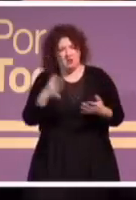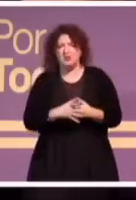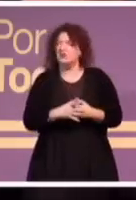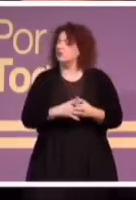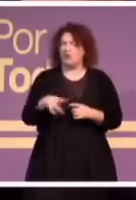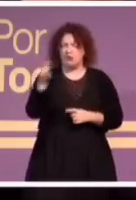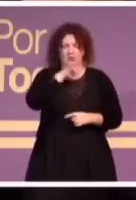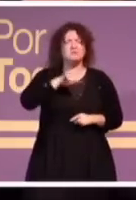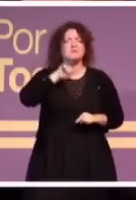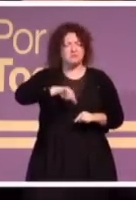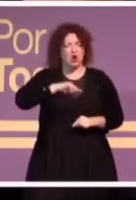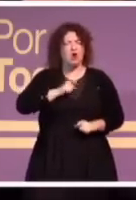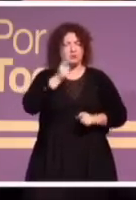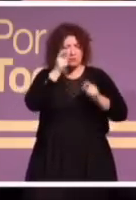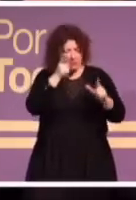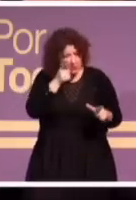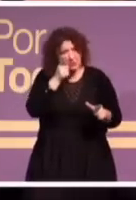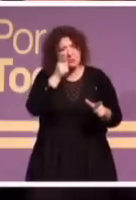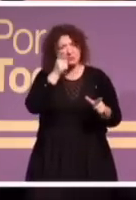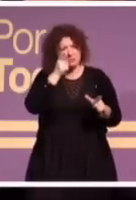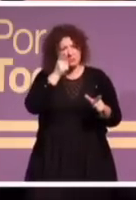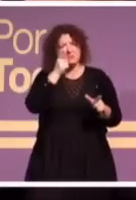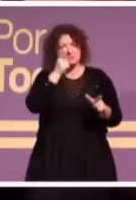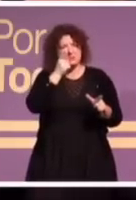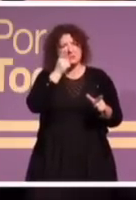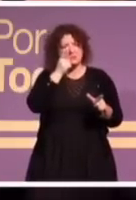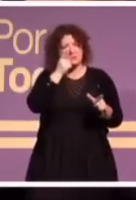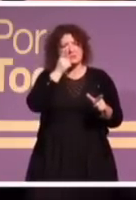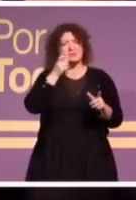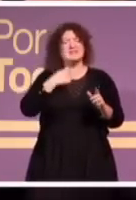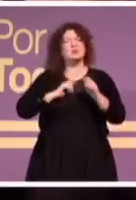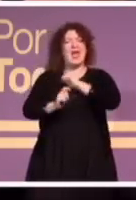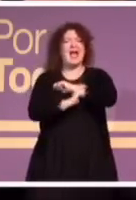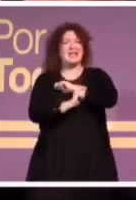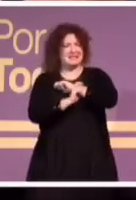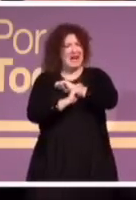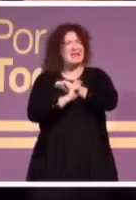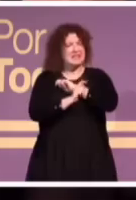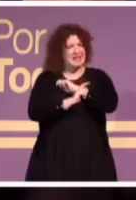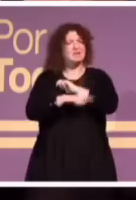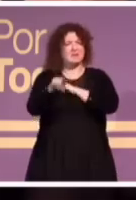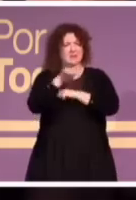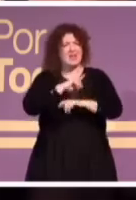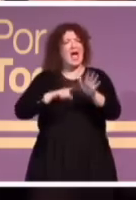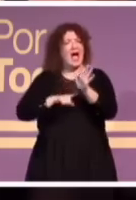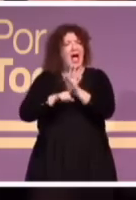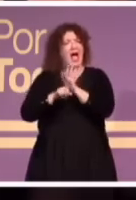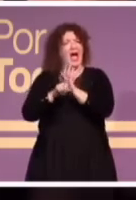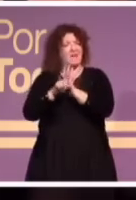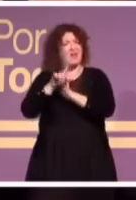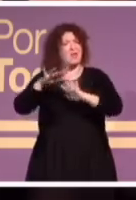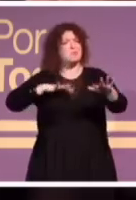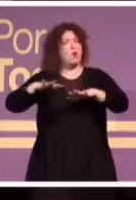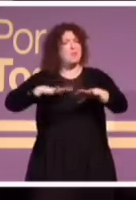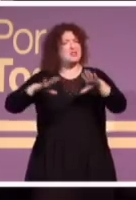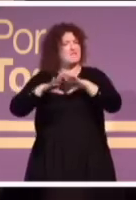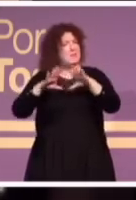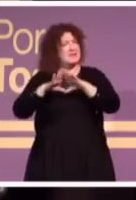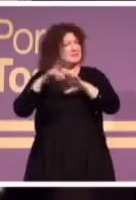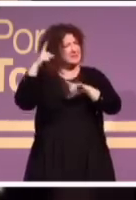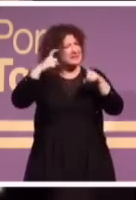tomar conciencia de si se forma o no parte de una estrategia para frenar los avances del movimiento